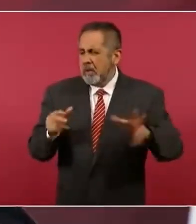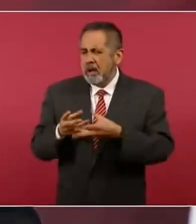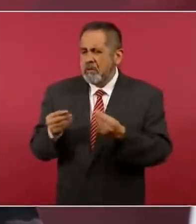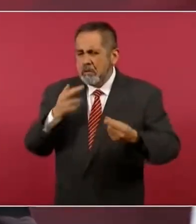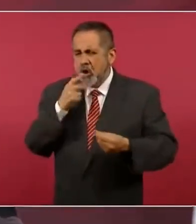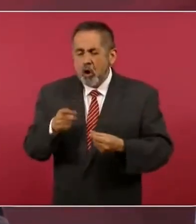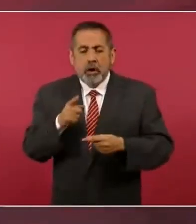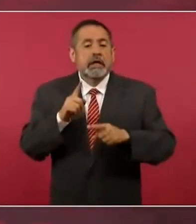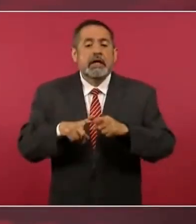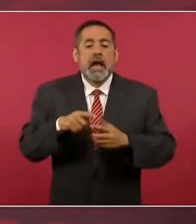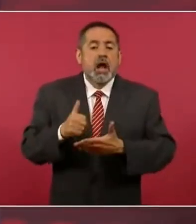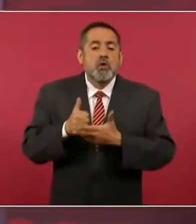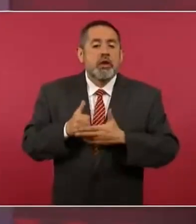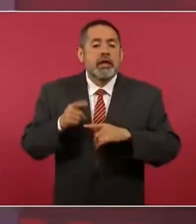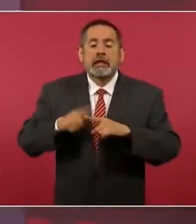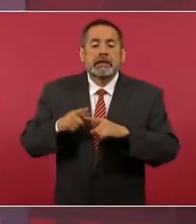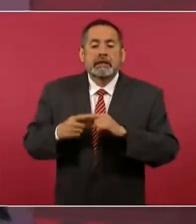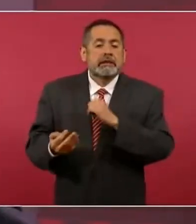ayuda,